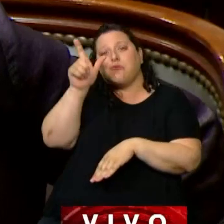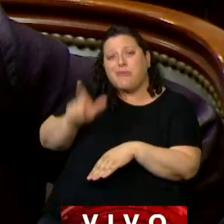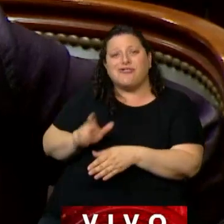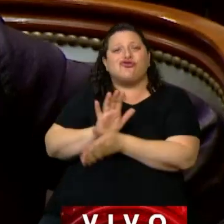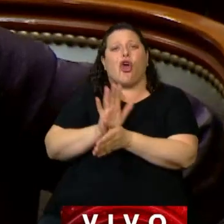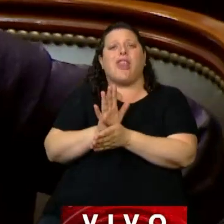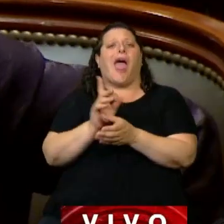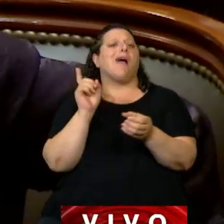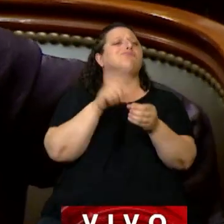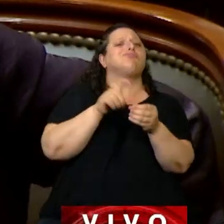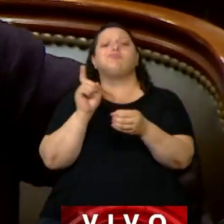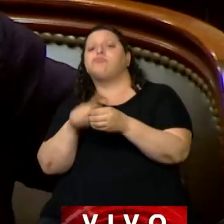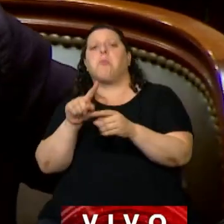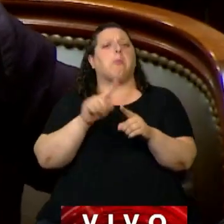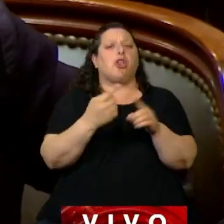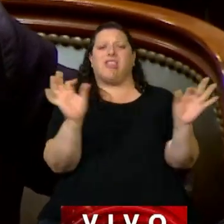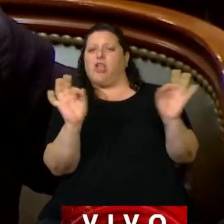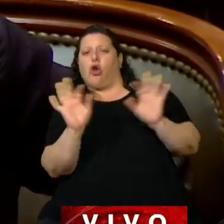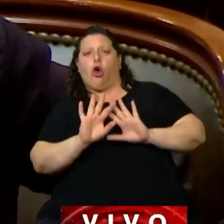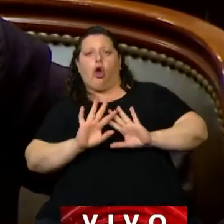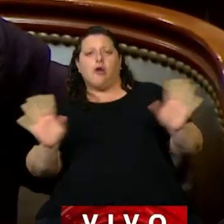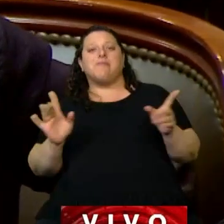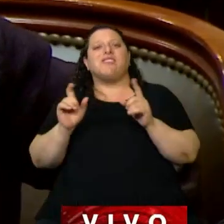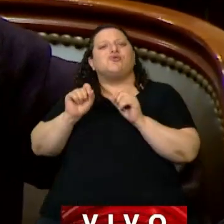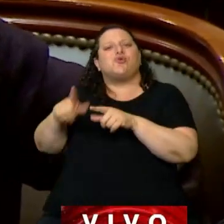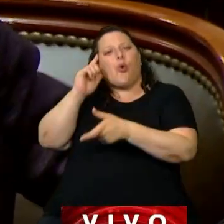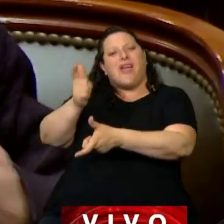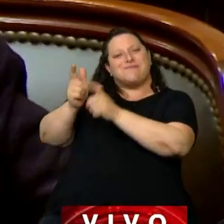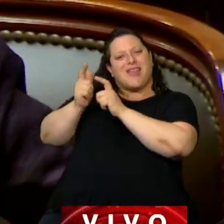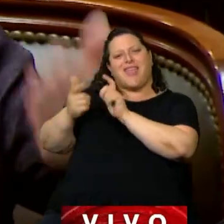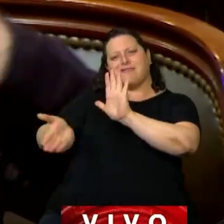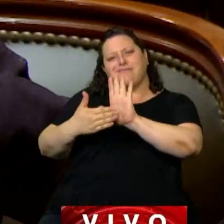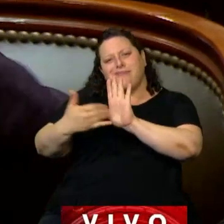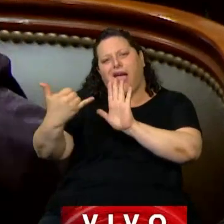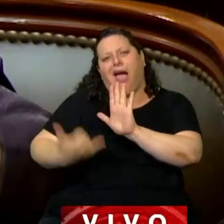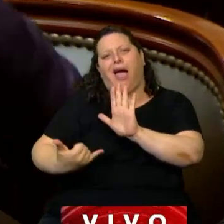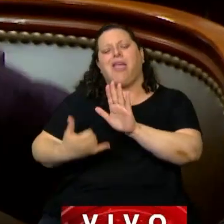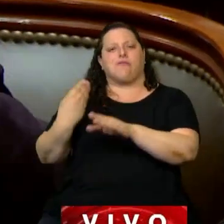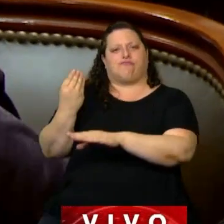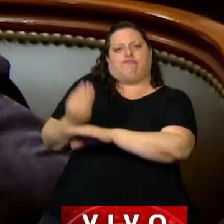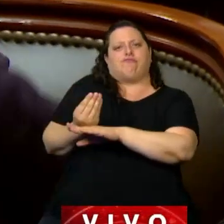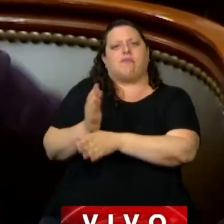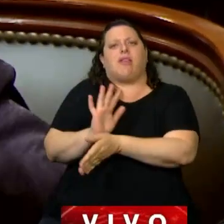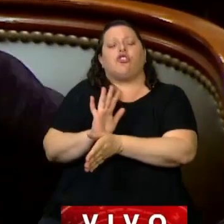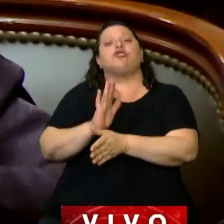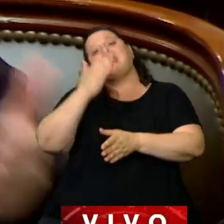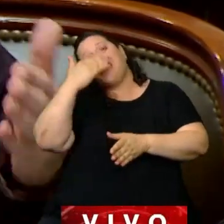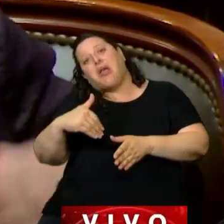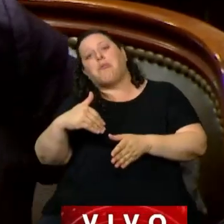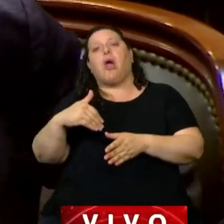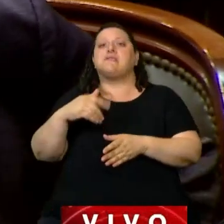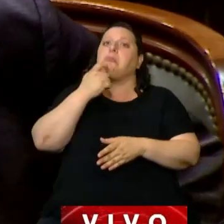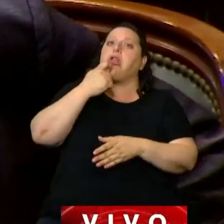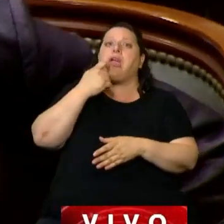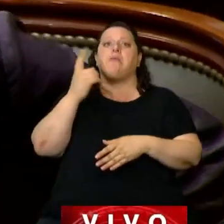partidaria y por concurso público y oposición antecedentes como corresponde dejemos de participar y después empezar a venir a querer usar las sesiones para